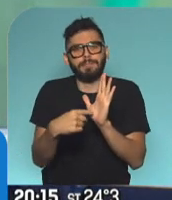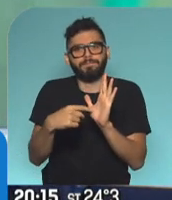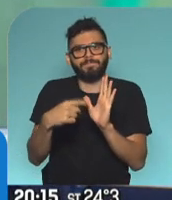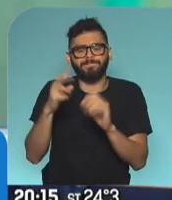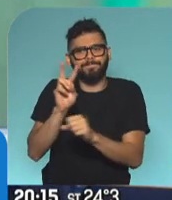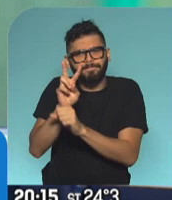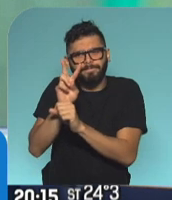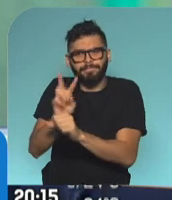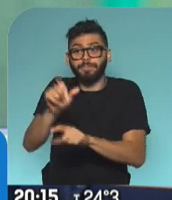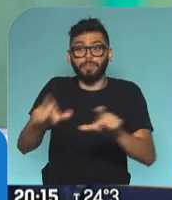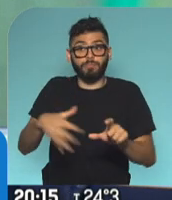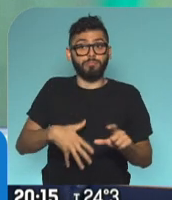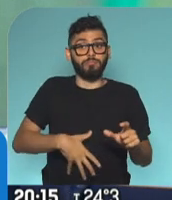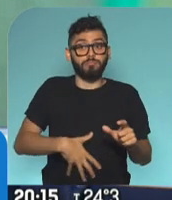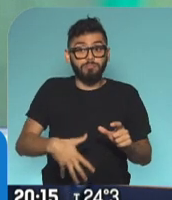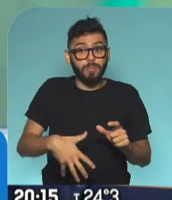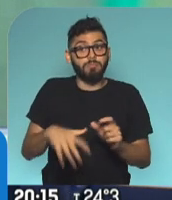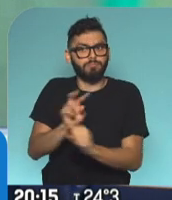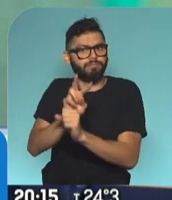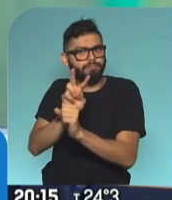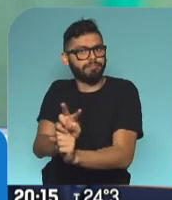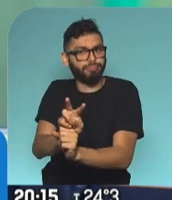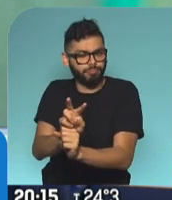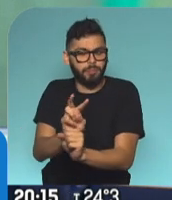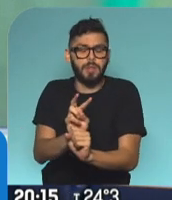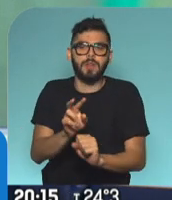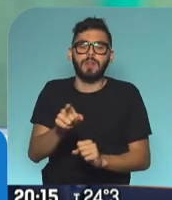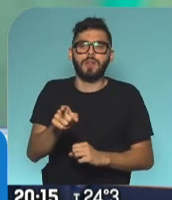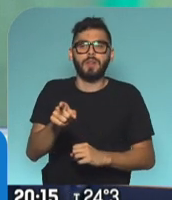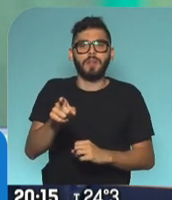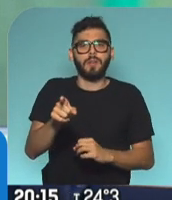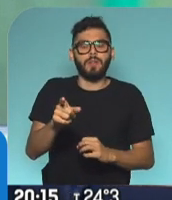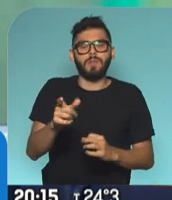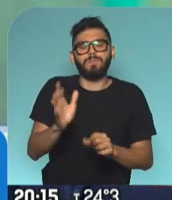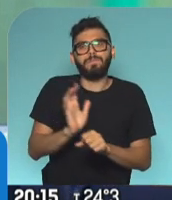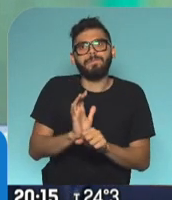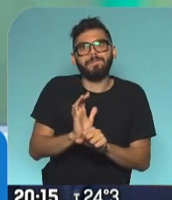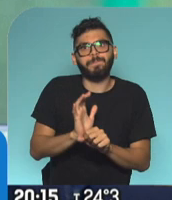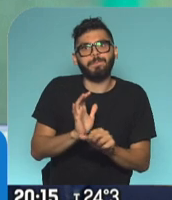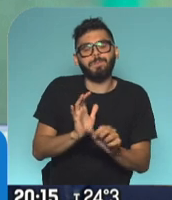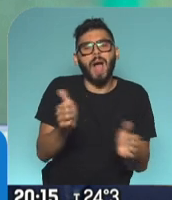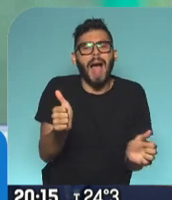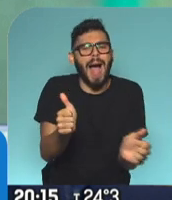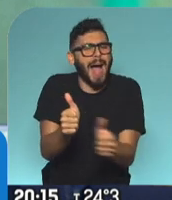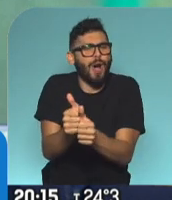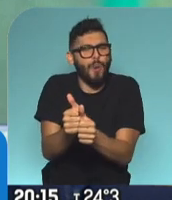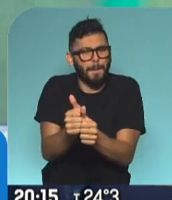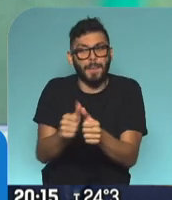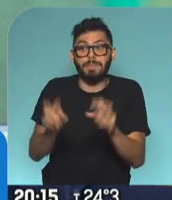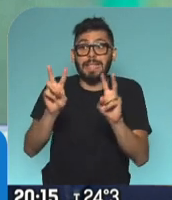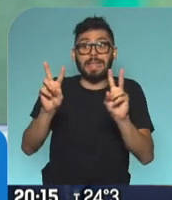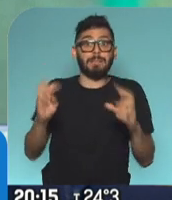personas gestantes de las mujeres embarazadas con el fin de acompañar sobre todo es una perspectiva de cuidado en materia de salud